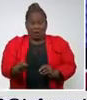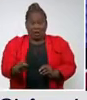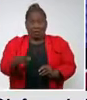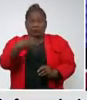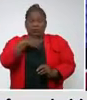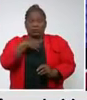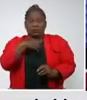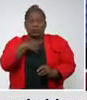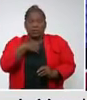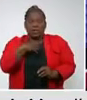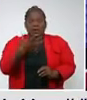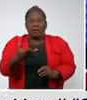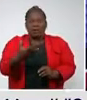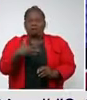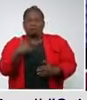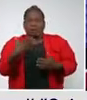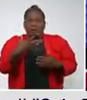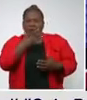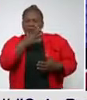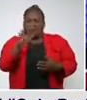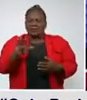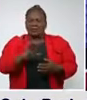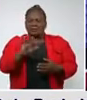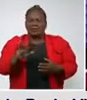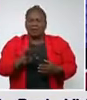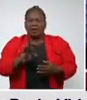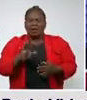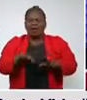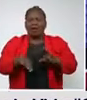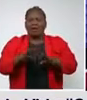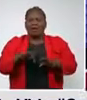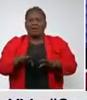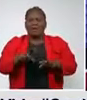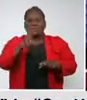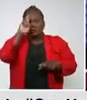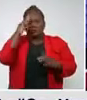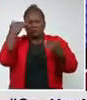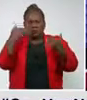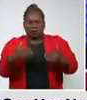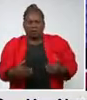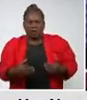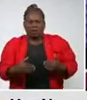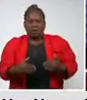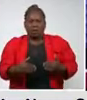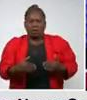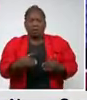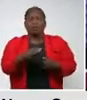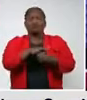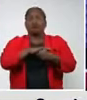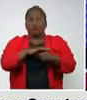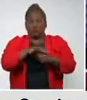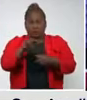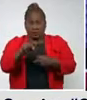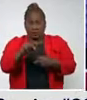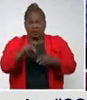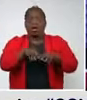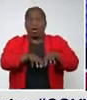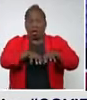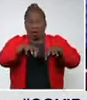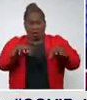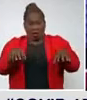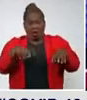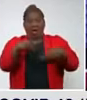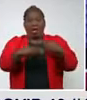elementos epidemiológicos, a veces manifestaciones clínicas suficientes, se tiene aislado, se le realiza inmediatamente un test